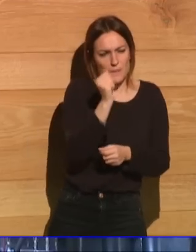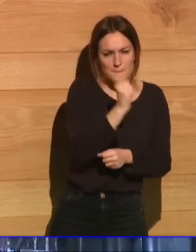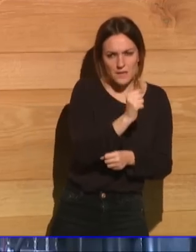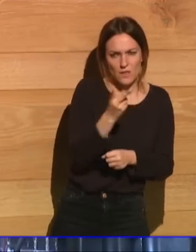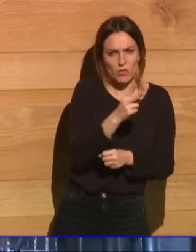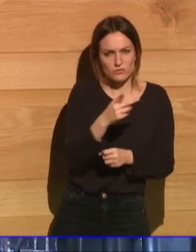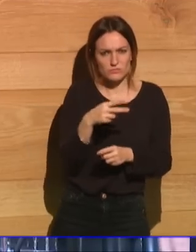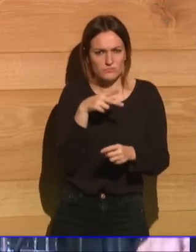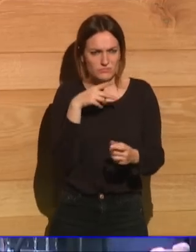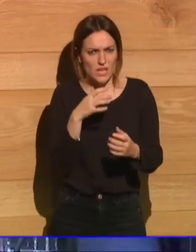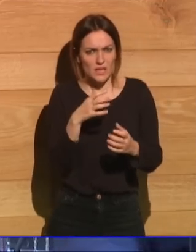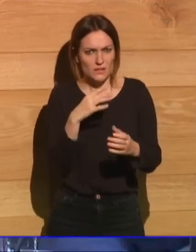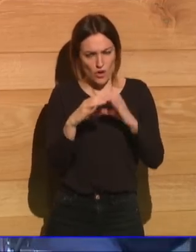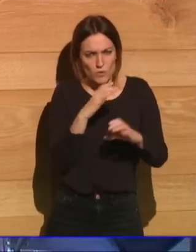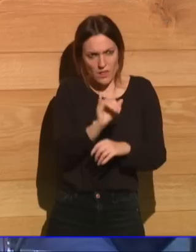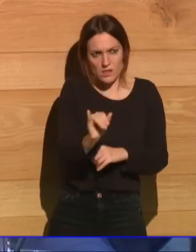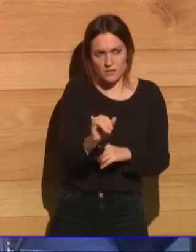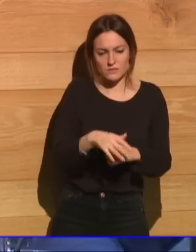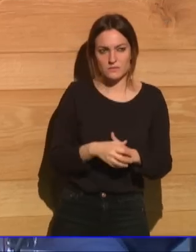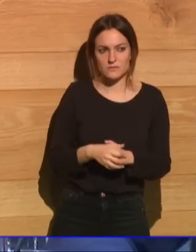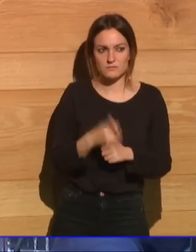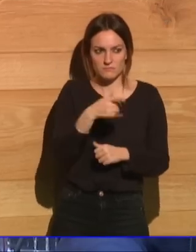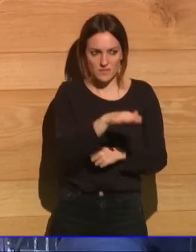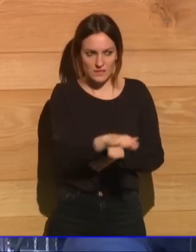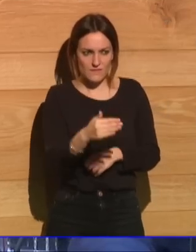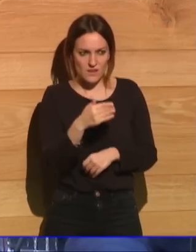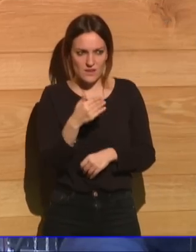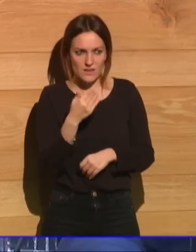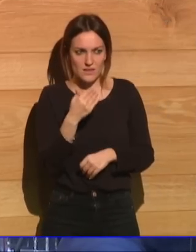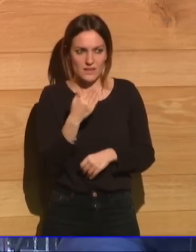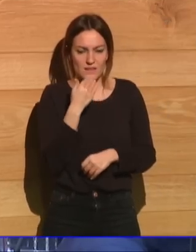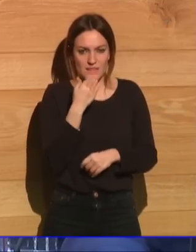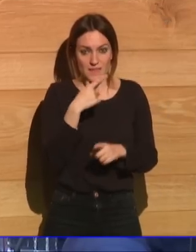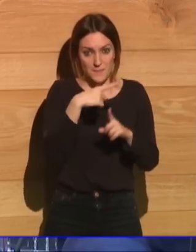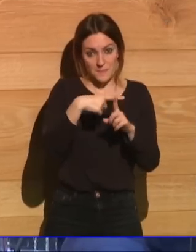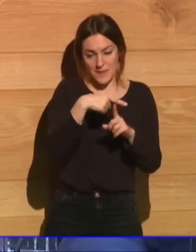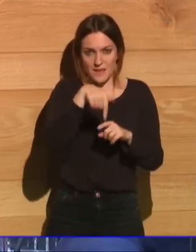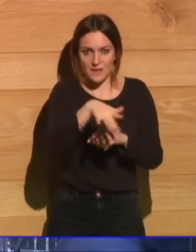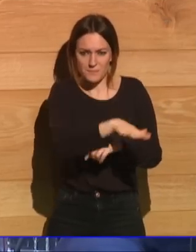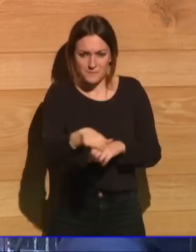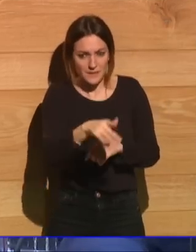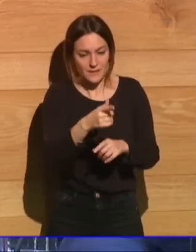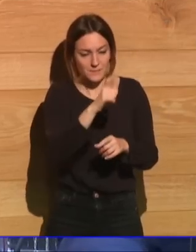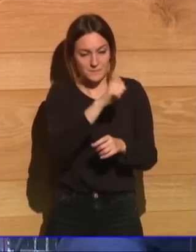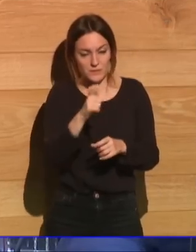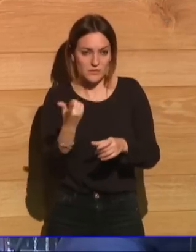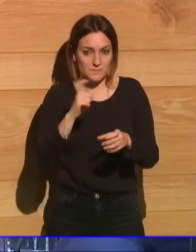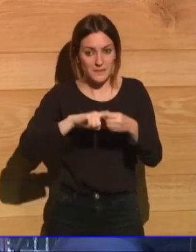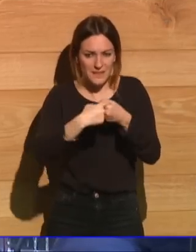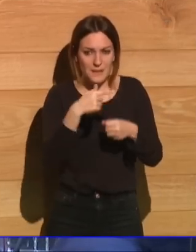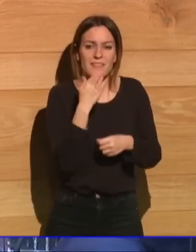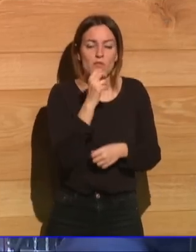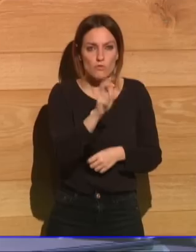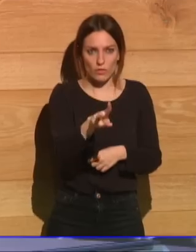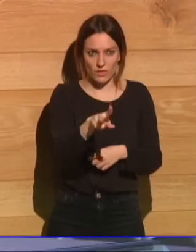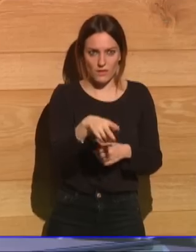que es el chaval que interpreta, es un crío. Si la edad media del reparto es 12 años, es de 12 años. Cuando ves a